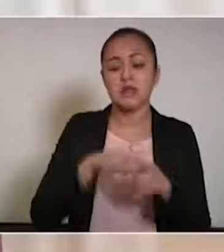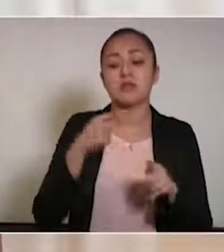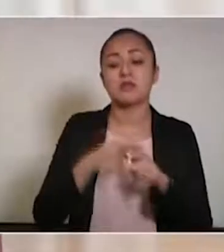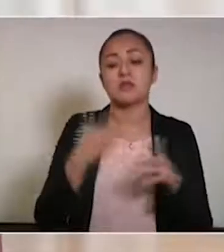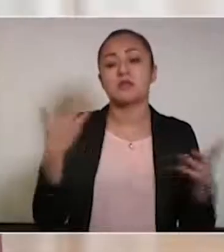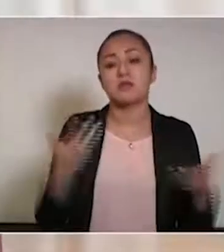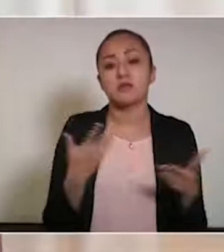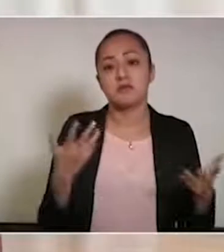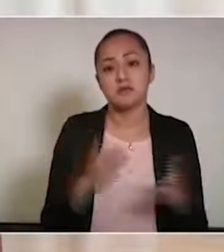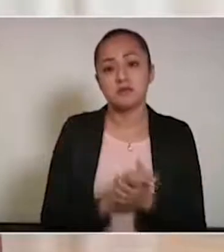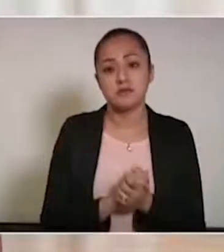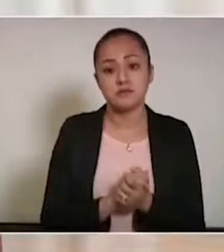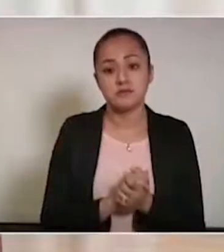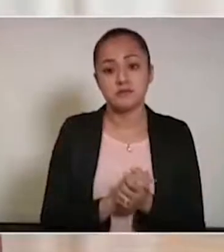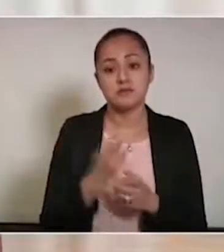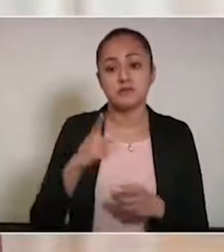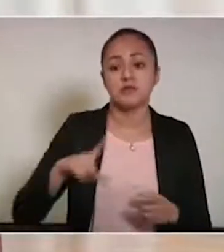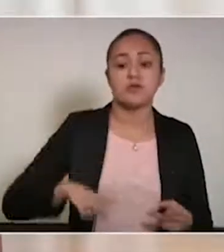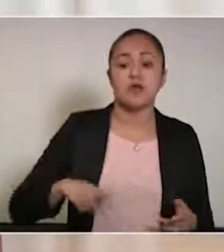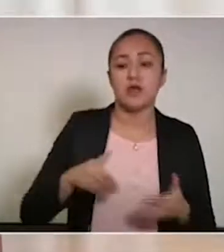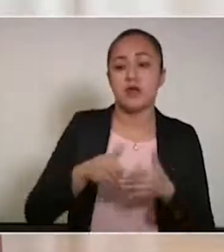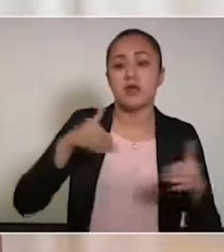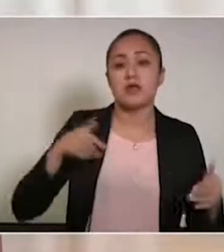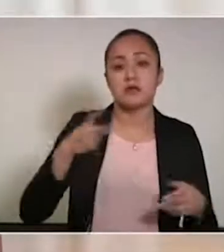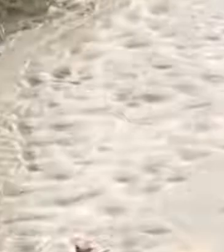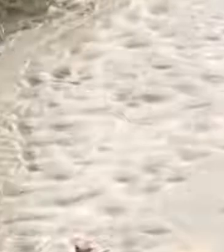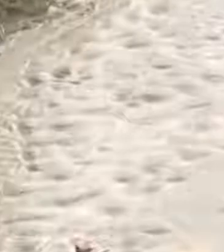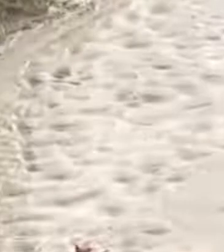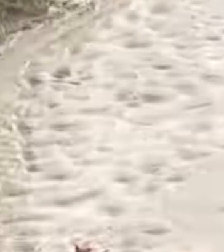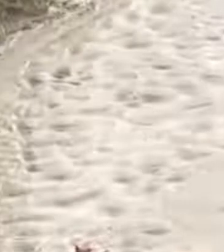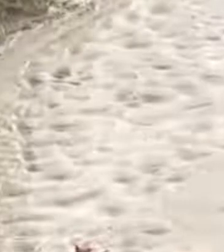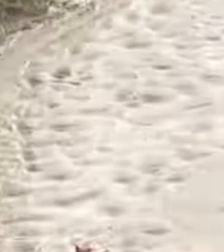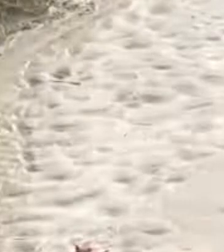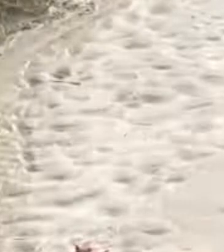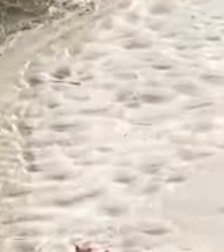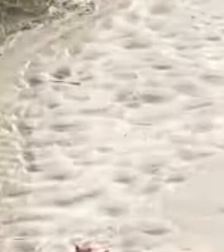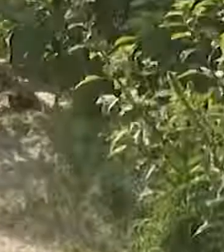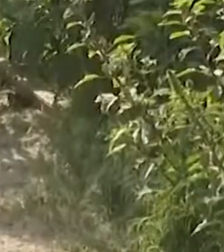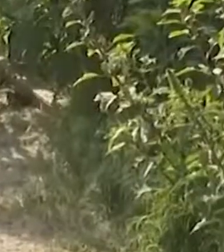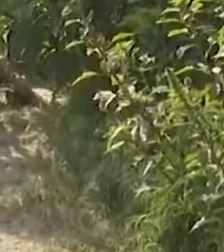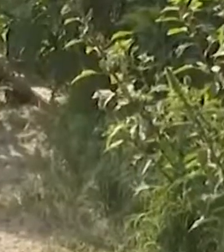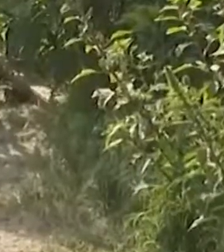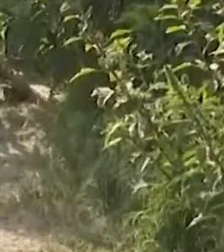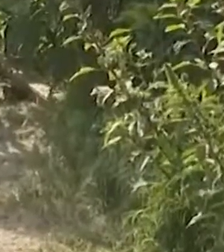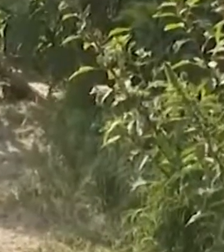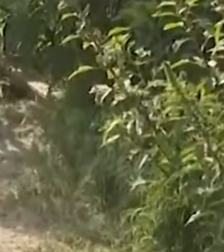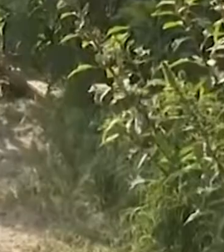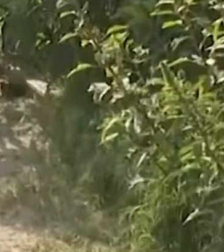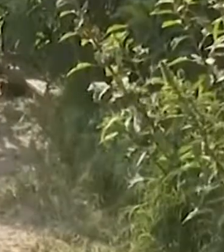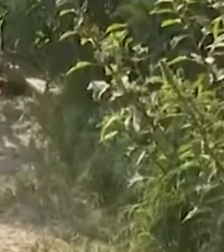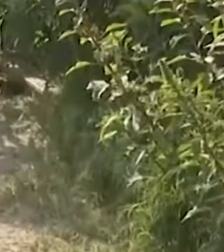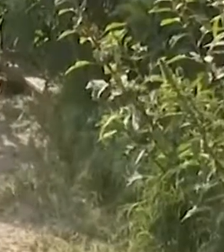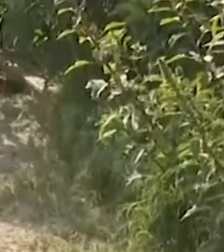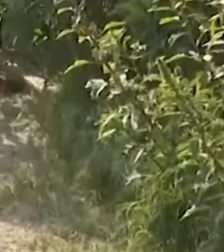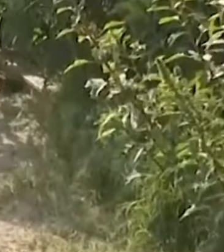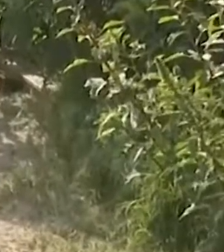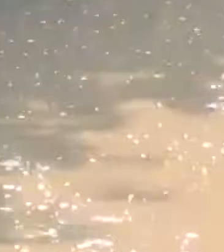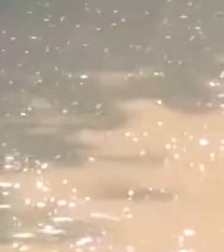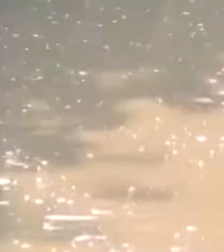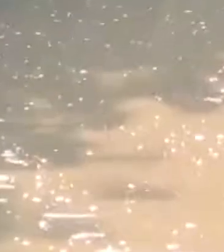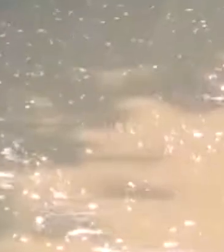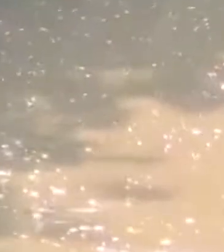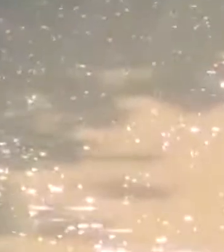que en gobiernos anteriores lo han hecho agregó que con dicha acción se justificaron importantes desvíos de recursos